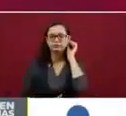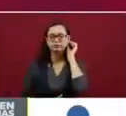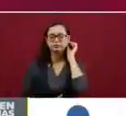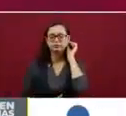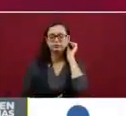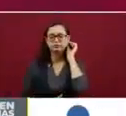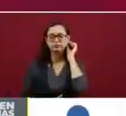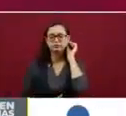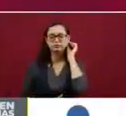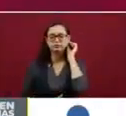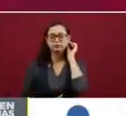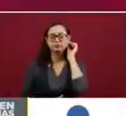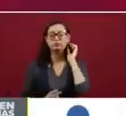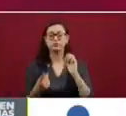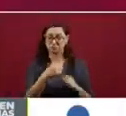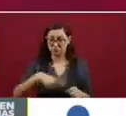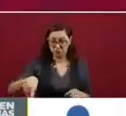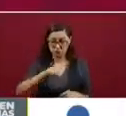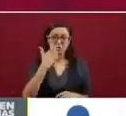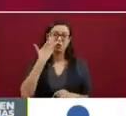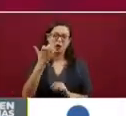Están en su derecho de manifestarse,